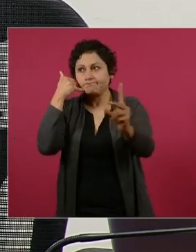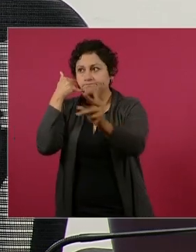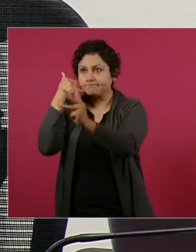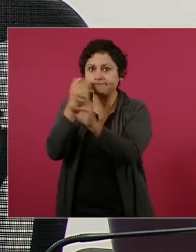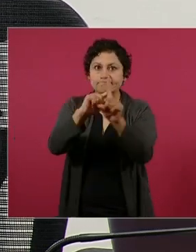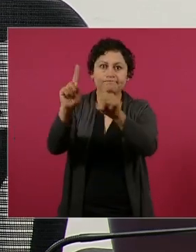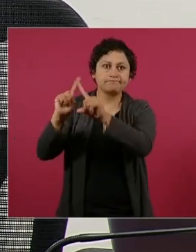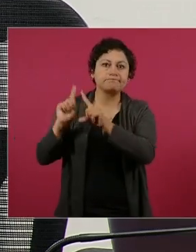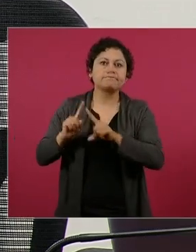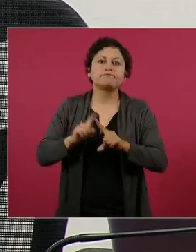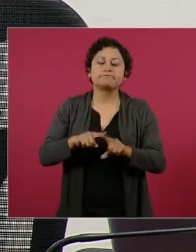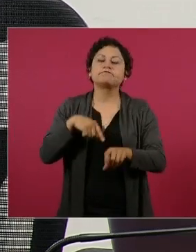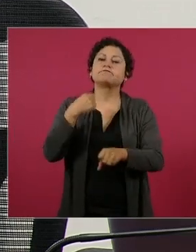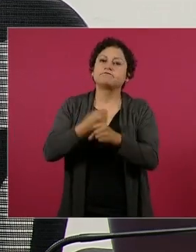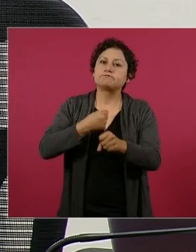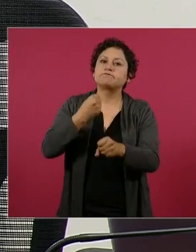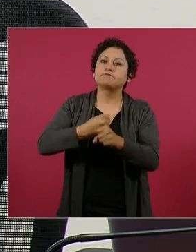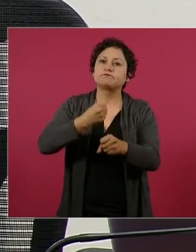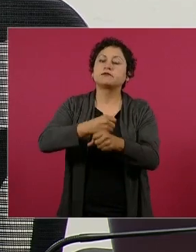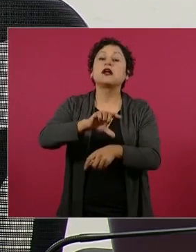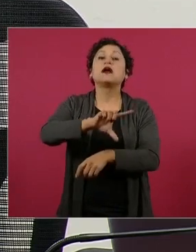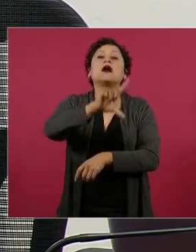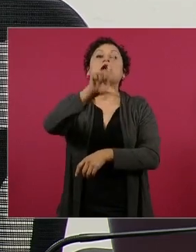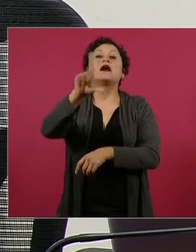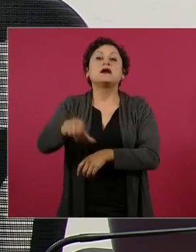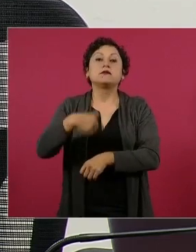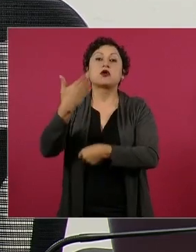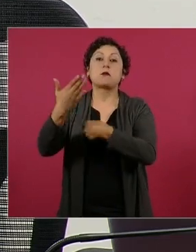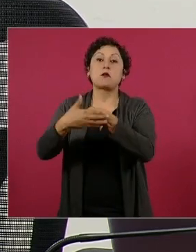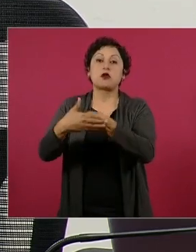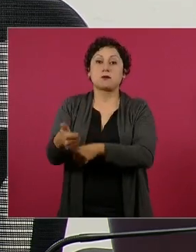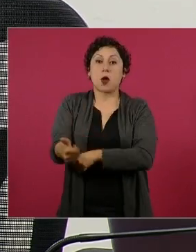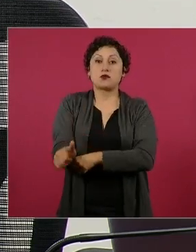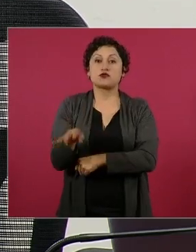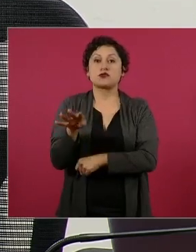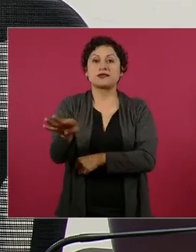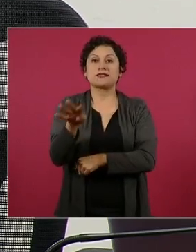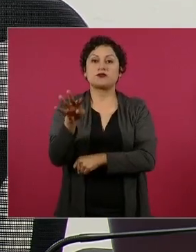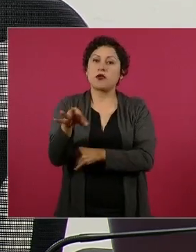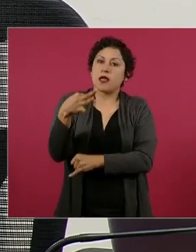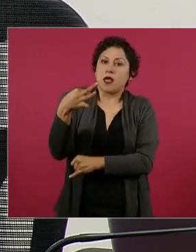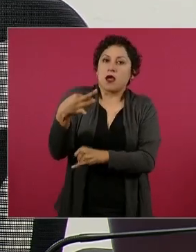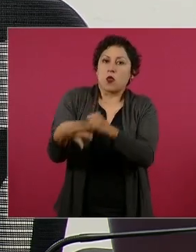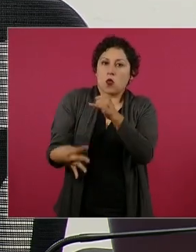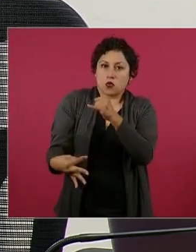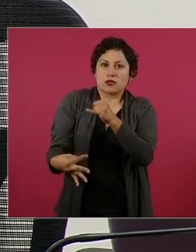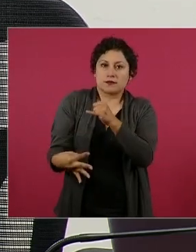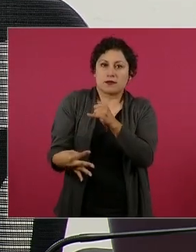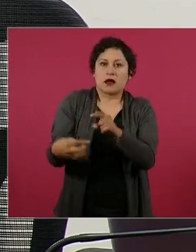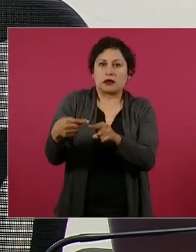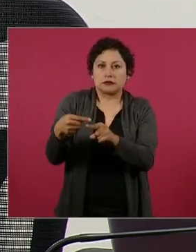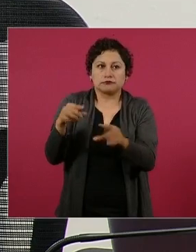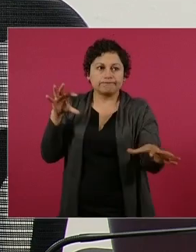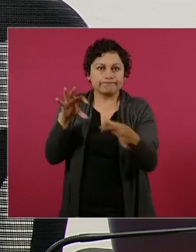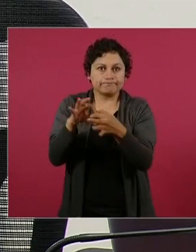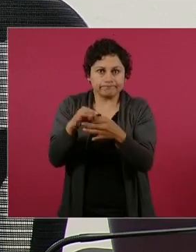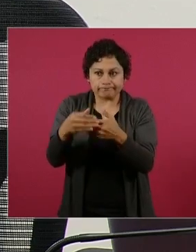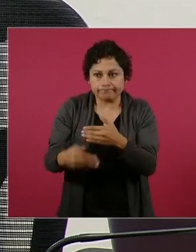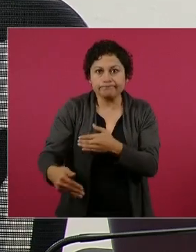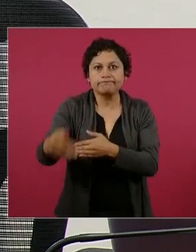tendremos la siguiente y esperemos última prueba y ahí se podrá determinar si se hace o no el alertamiento. Debemos